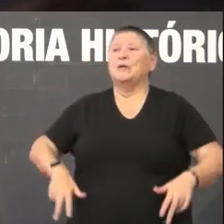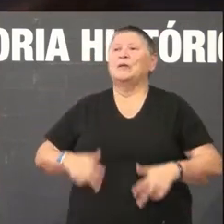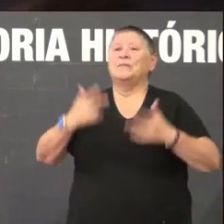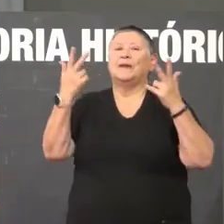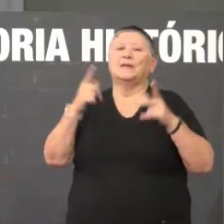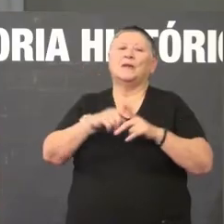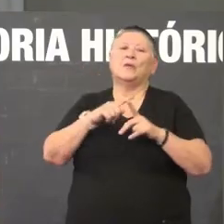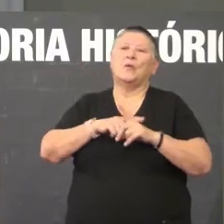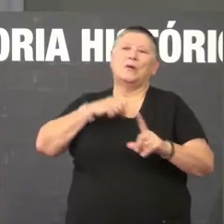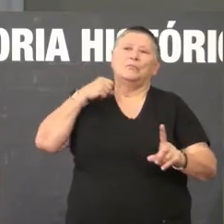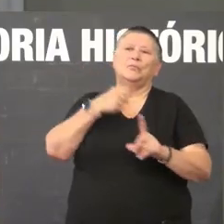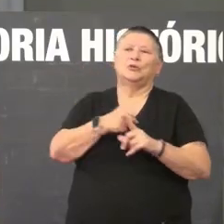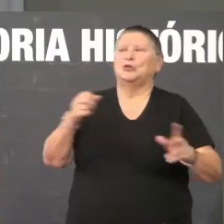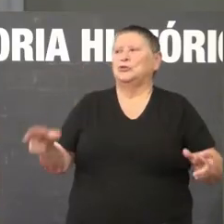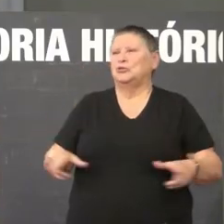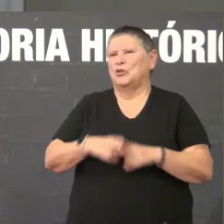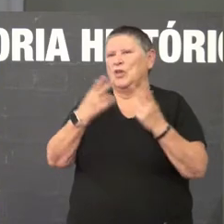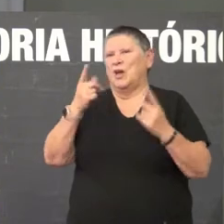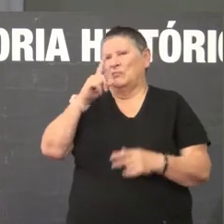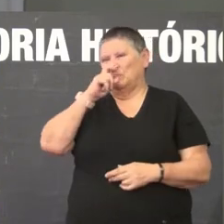o episodio de Casas Viejas,